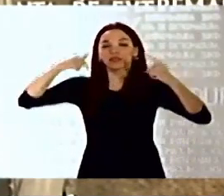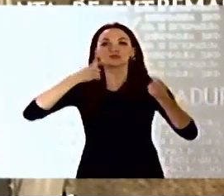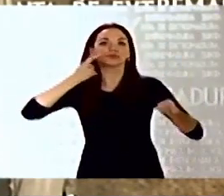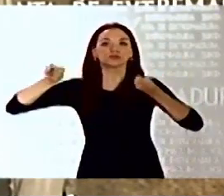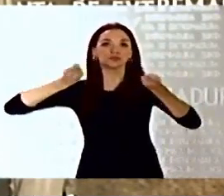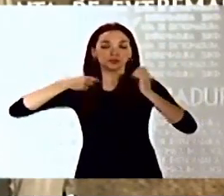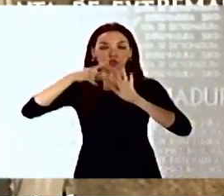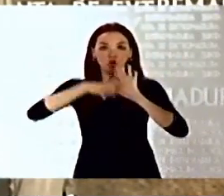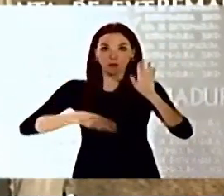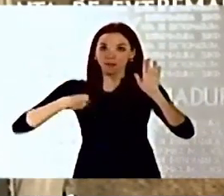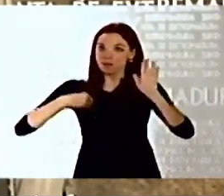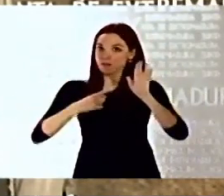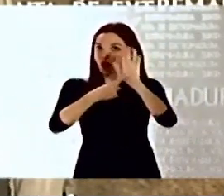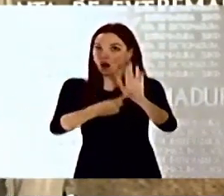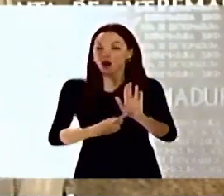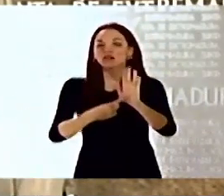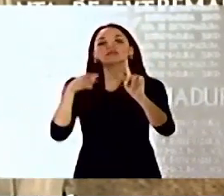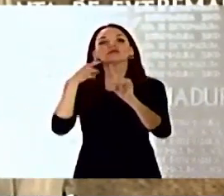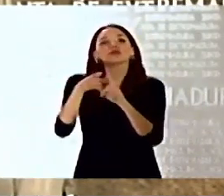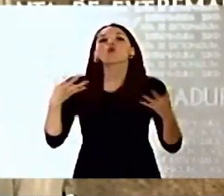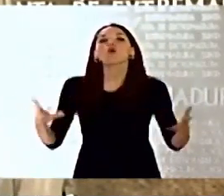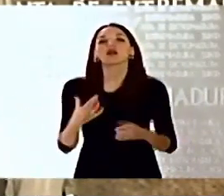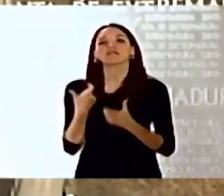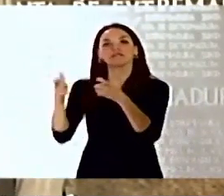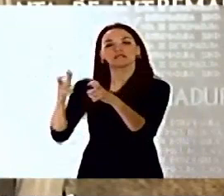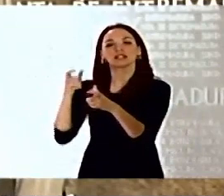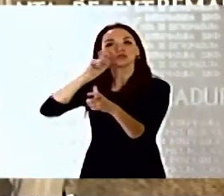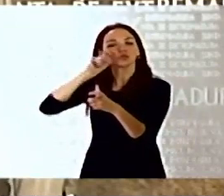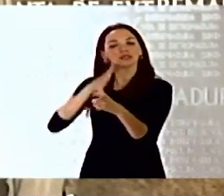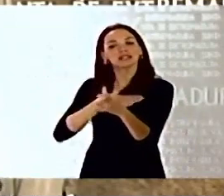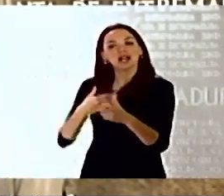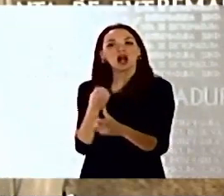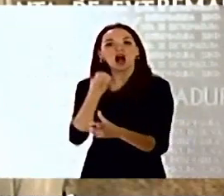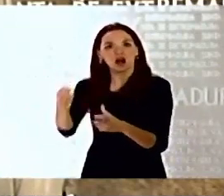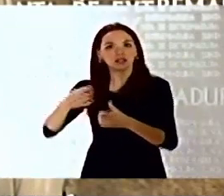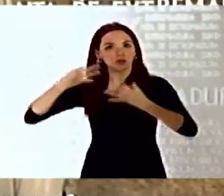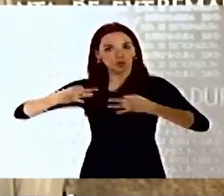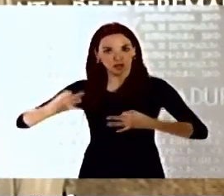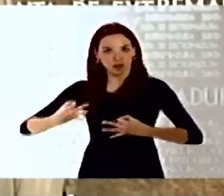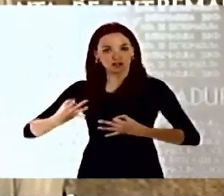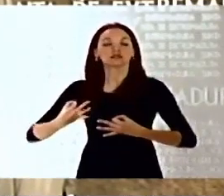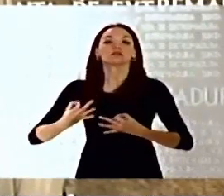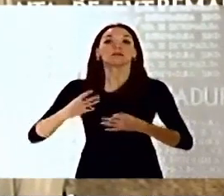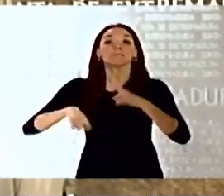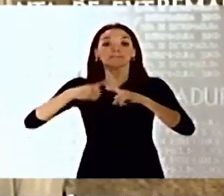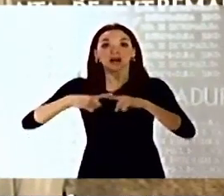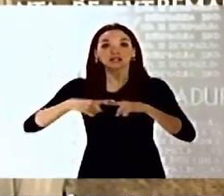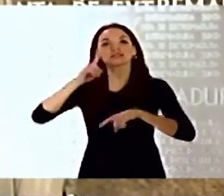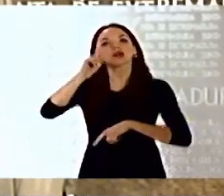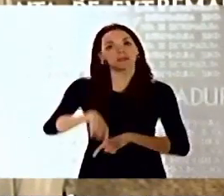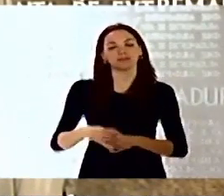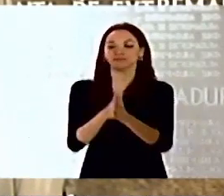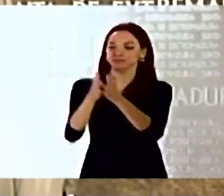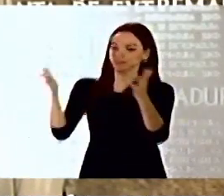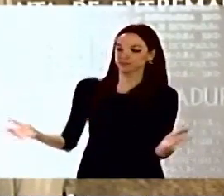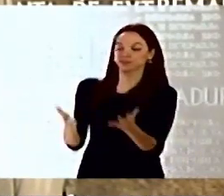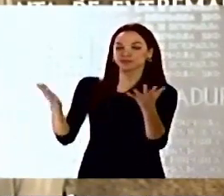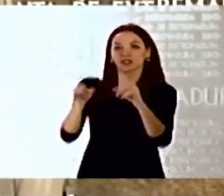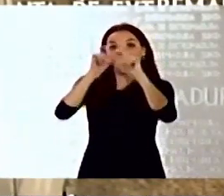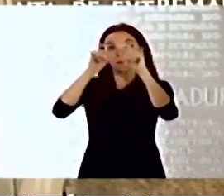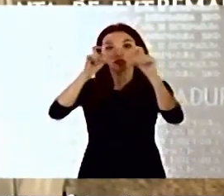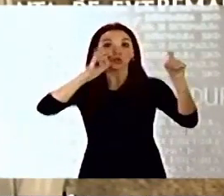esta cuestión con el fin de dotar al sector de una mayor seguridad jurídica, además de facilitar el ejercicio de la actividad por parte de las empresas